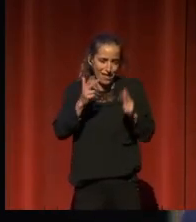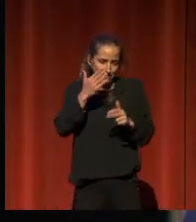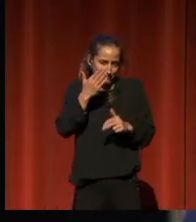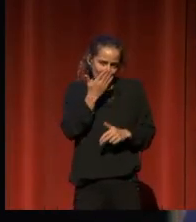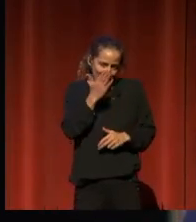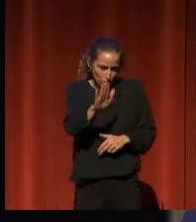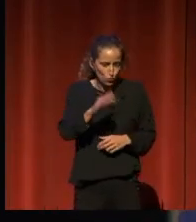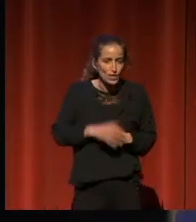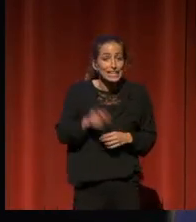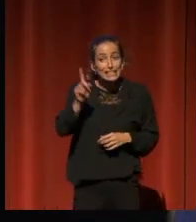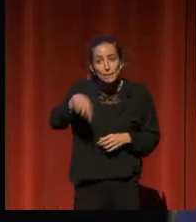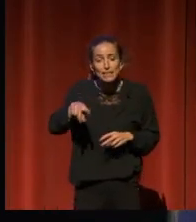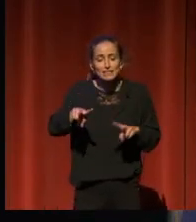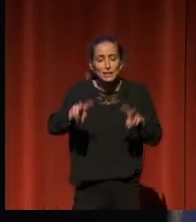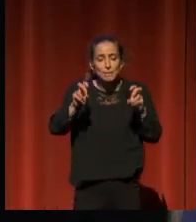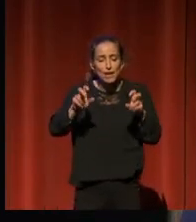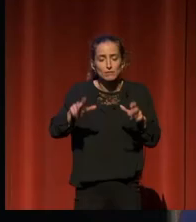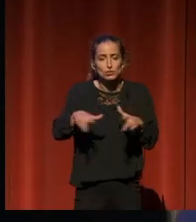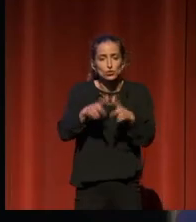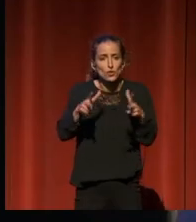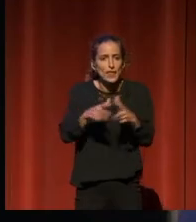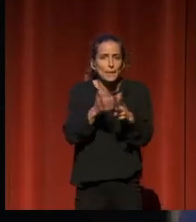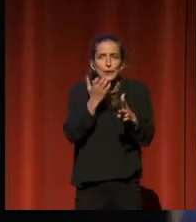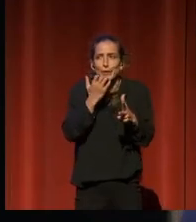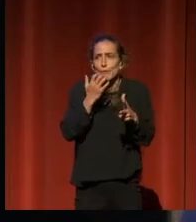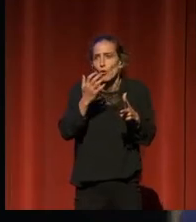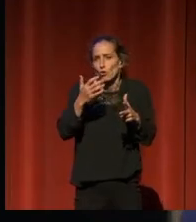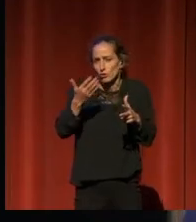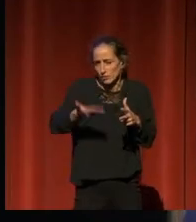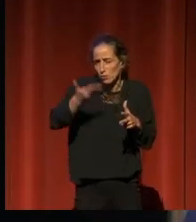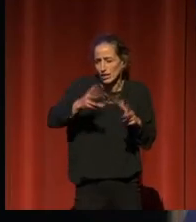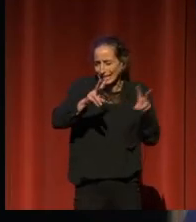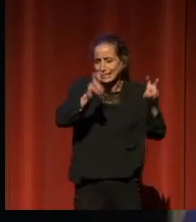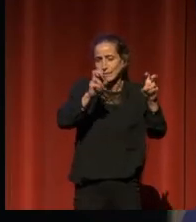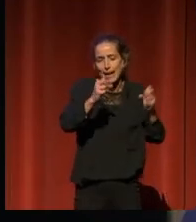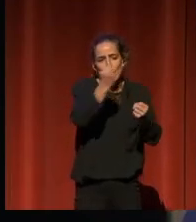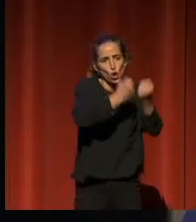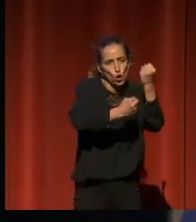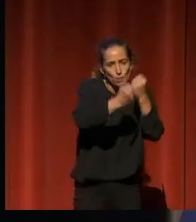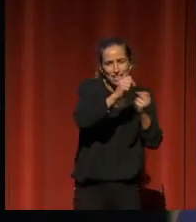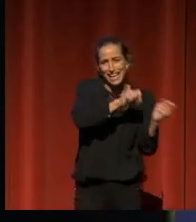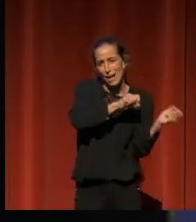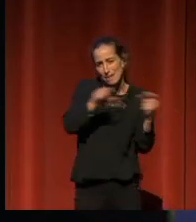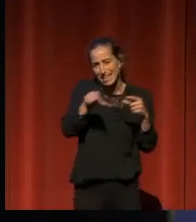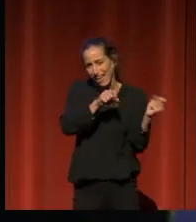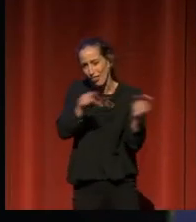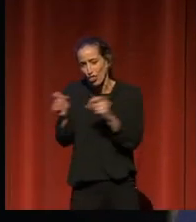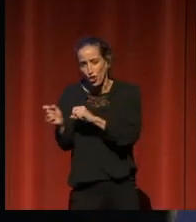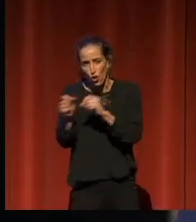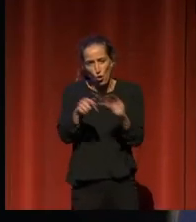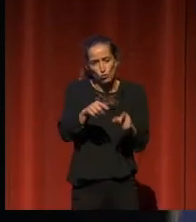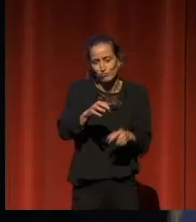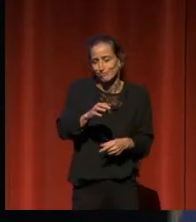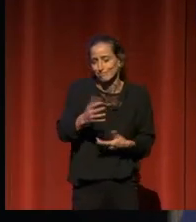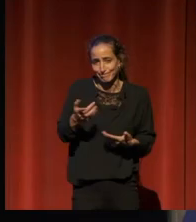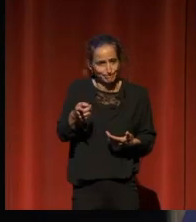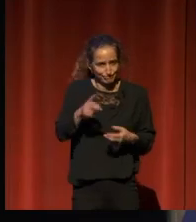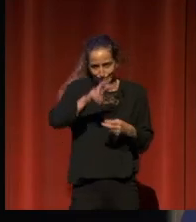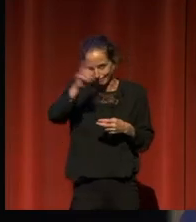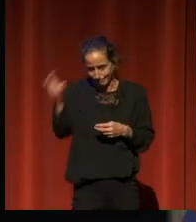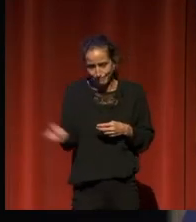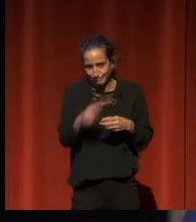sociedad sobre grandes temas como la economía o la migración o lo que fuera y a menudo